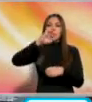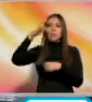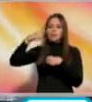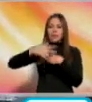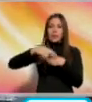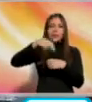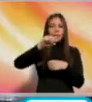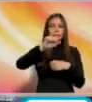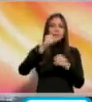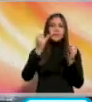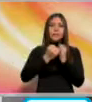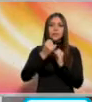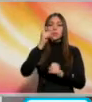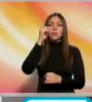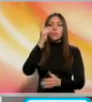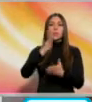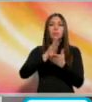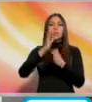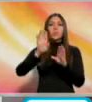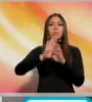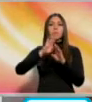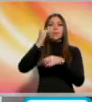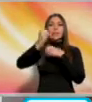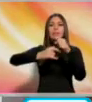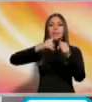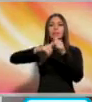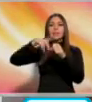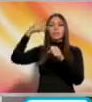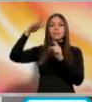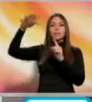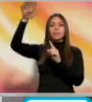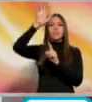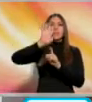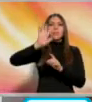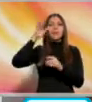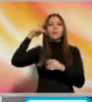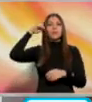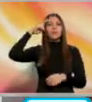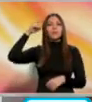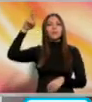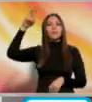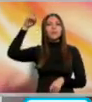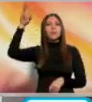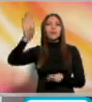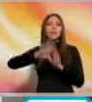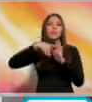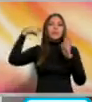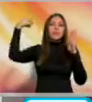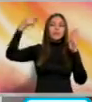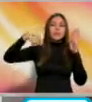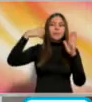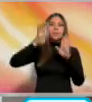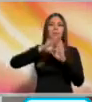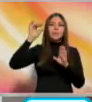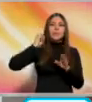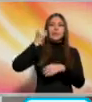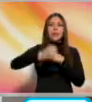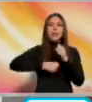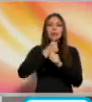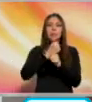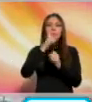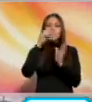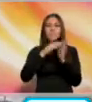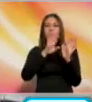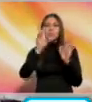una estación internacional espacial, que es una suerte como de sueño de película de Stanley Kubrick, Sí. de ciencia Totalmente. ficción de los 80s. Sí. Bueno, eso ya